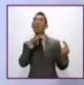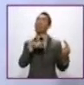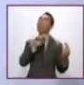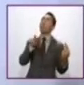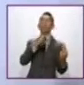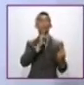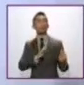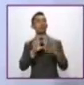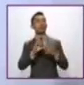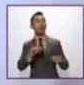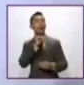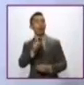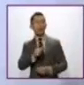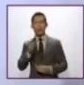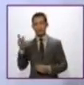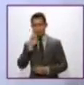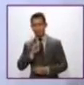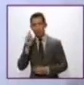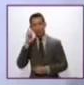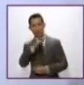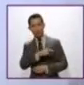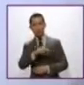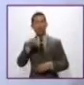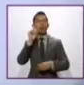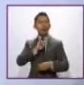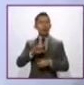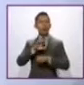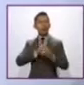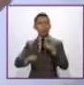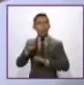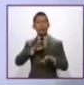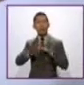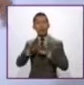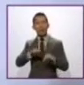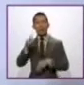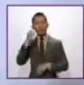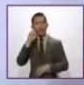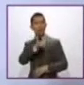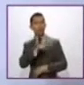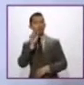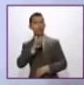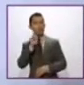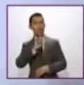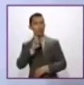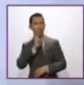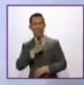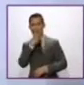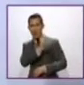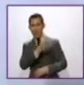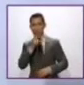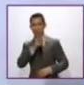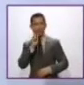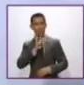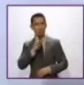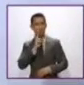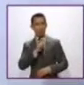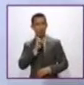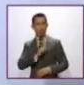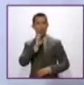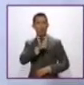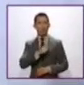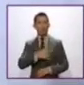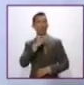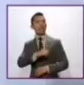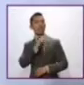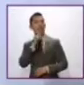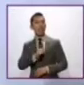Así, ustedes, mujeres, empresarias, doctoras, obreras, trabajadoras, ¿te sientes representada por una mujer así? ¿Así vas a ser de indiferente?